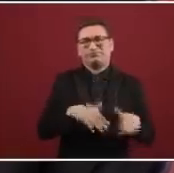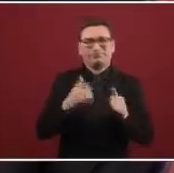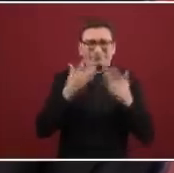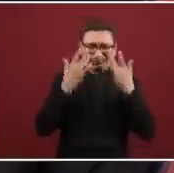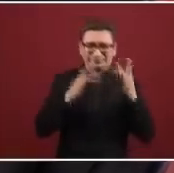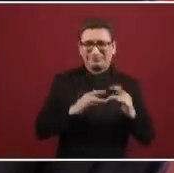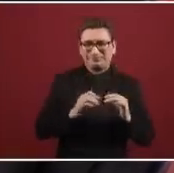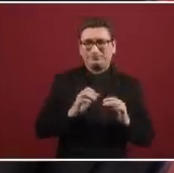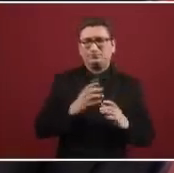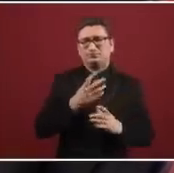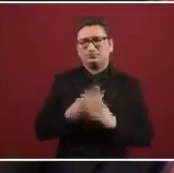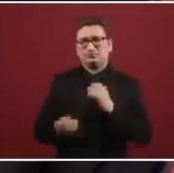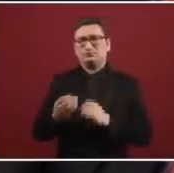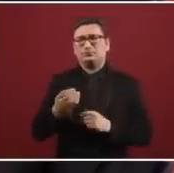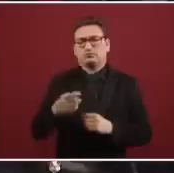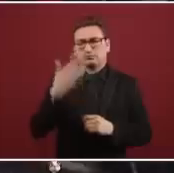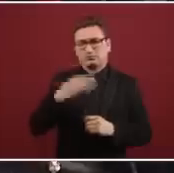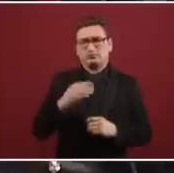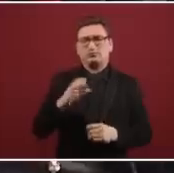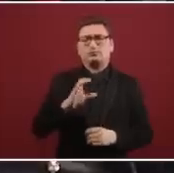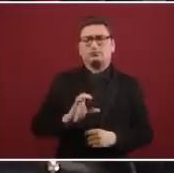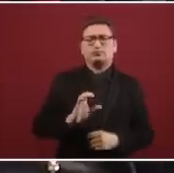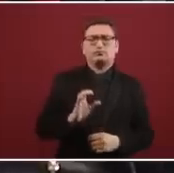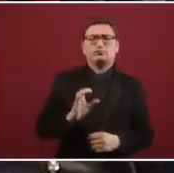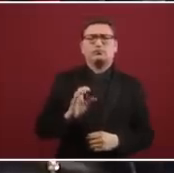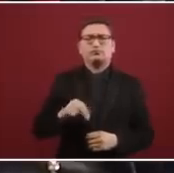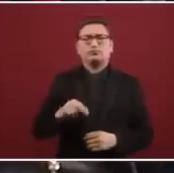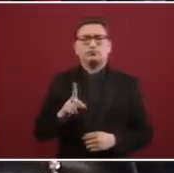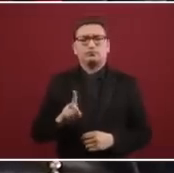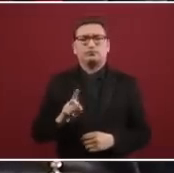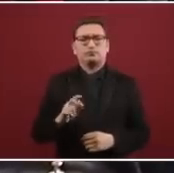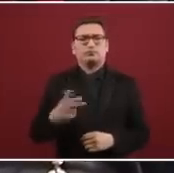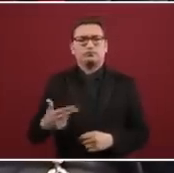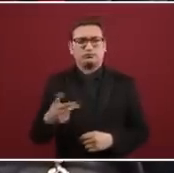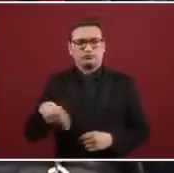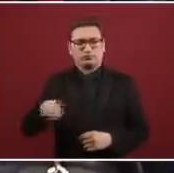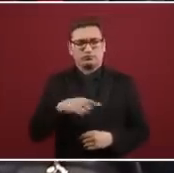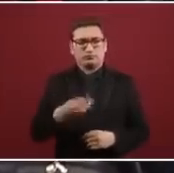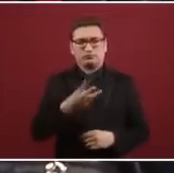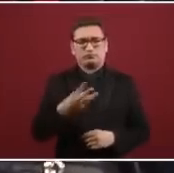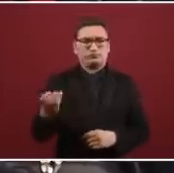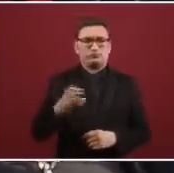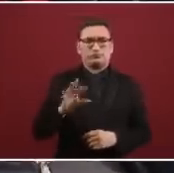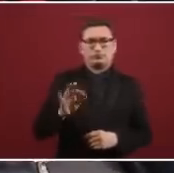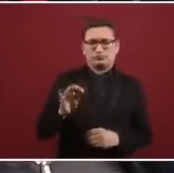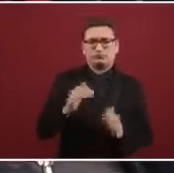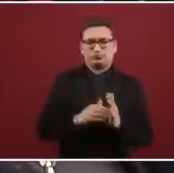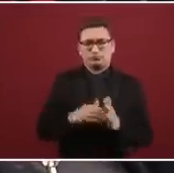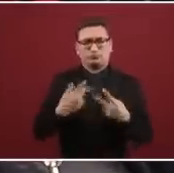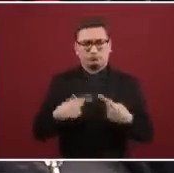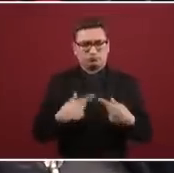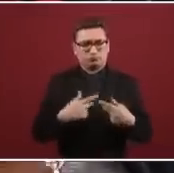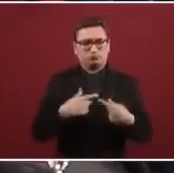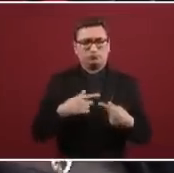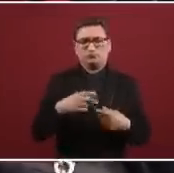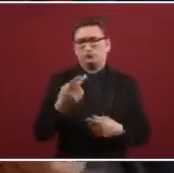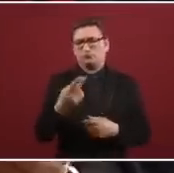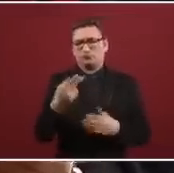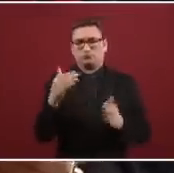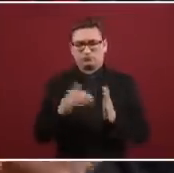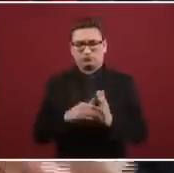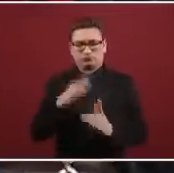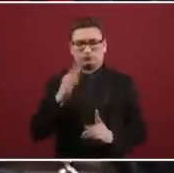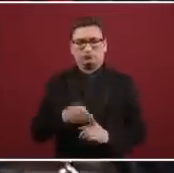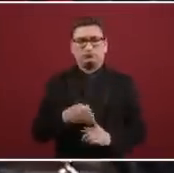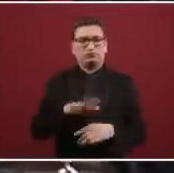La Comisión Nacional de los Derechos Humanos tiene datos hasta de 340 mil en total y 25 mil específicamente